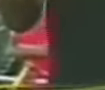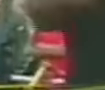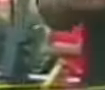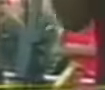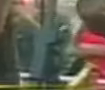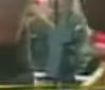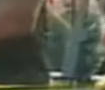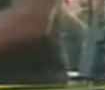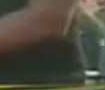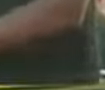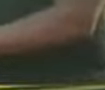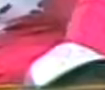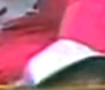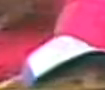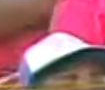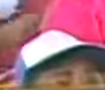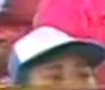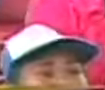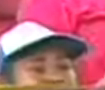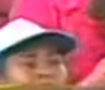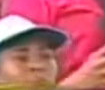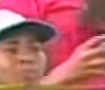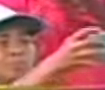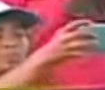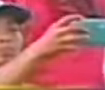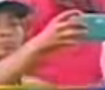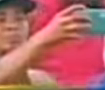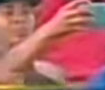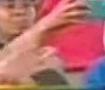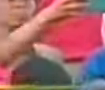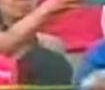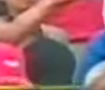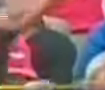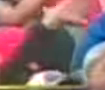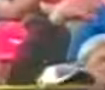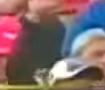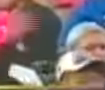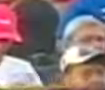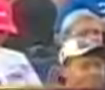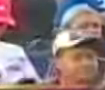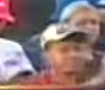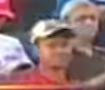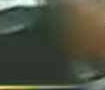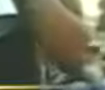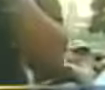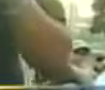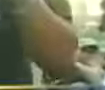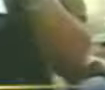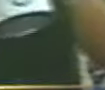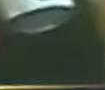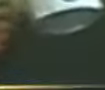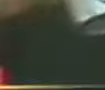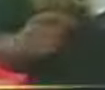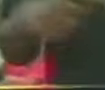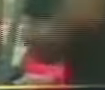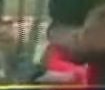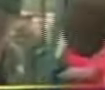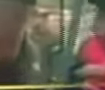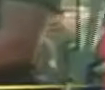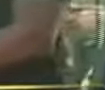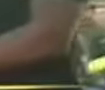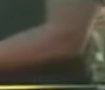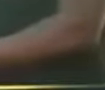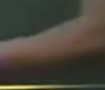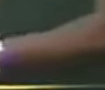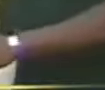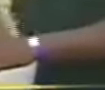Cabello, la vicepresidenta sectorial de Ciencia, Tecnología e Innovación, Gabriela Jiménez, como